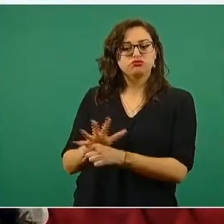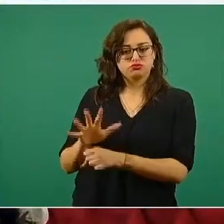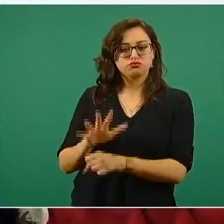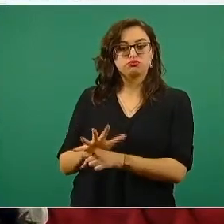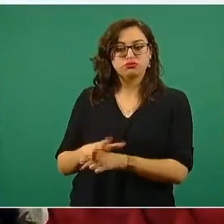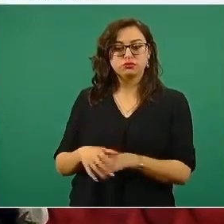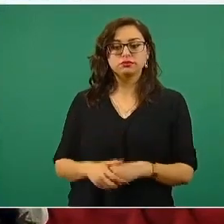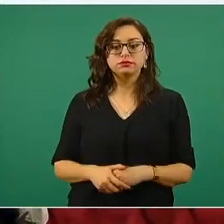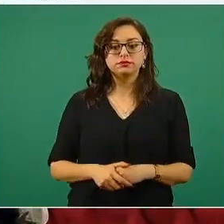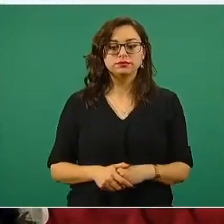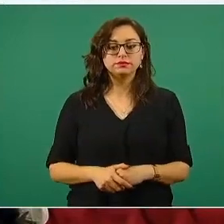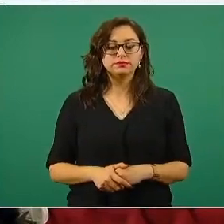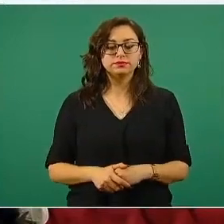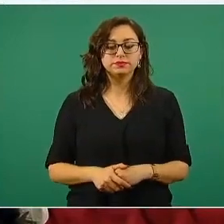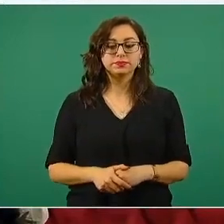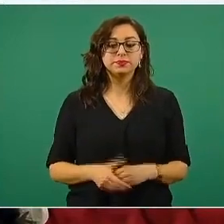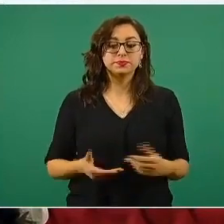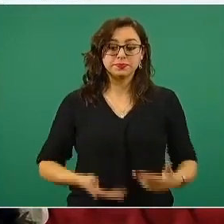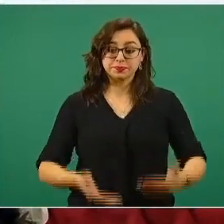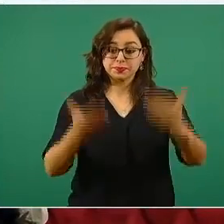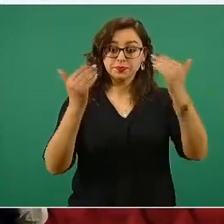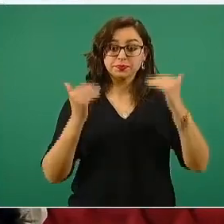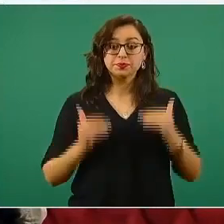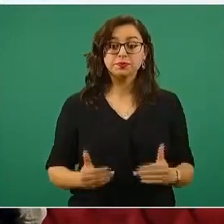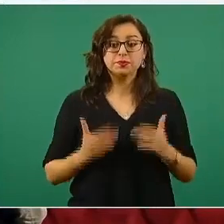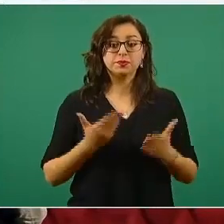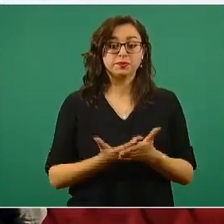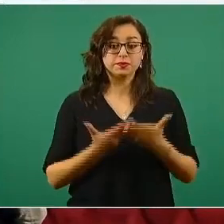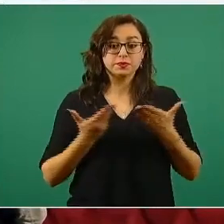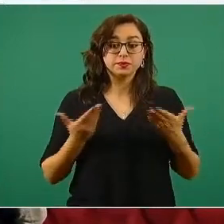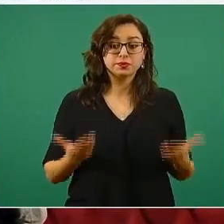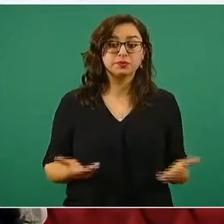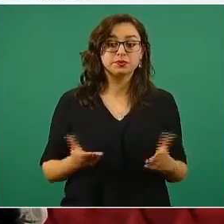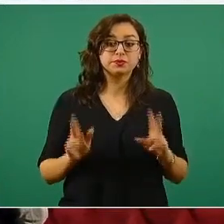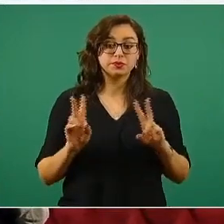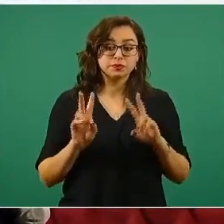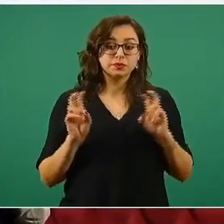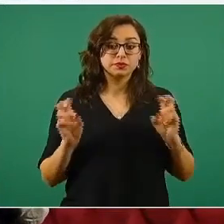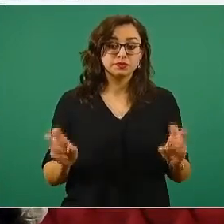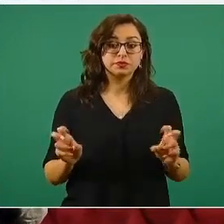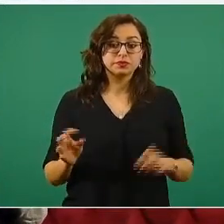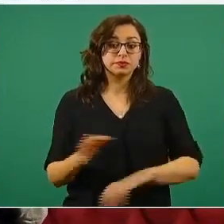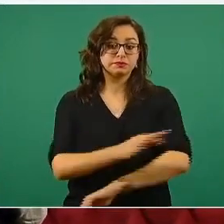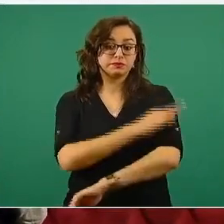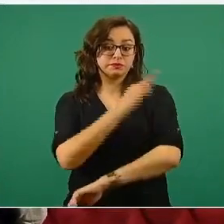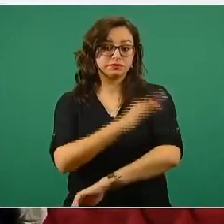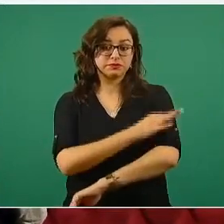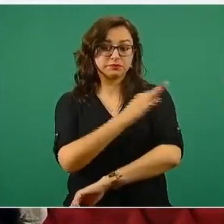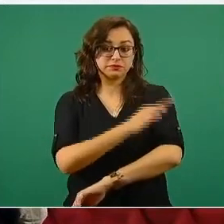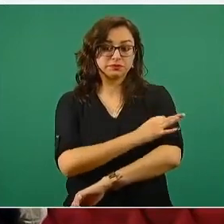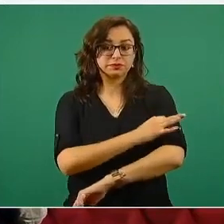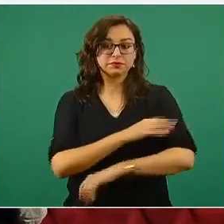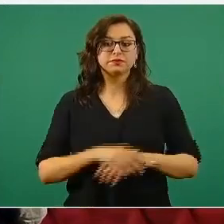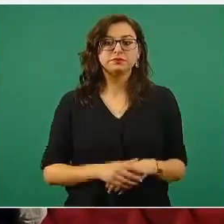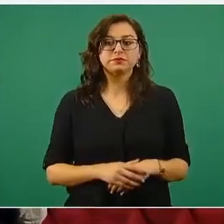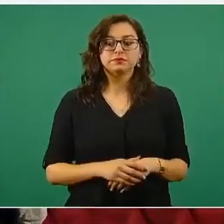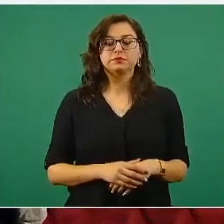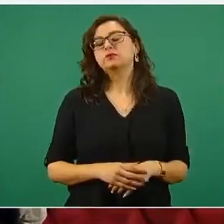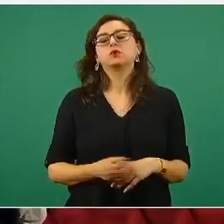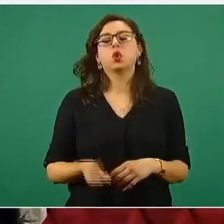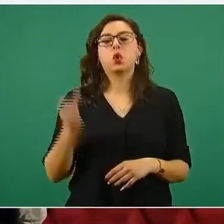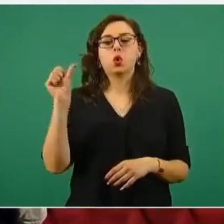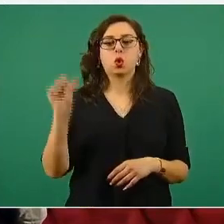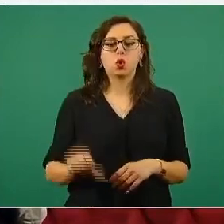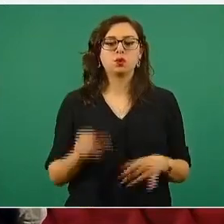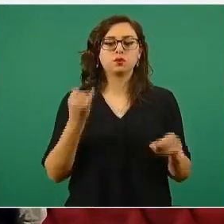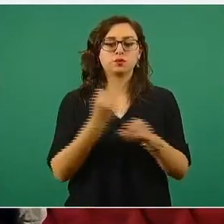complicaciones más severas. Bien, vamos a pasar ahora al componente de la vacunación y actualizar los datos para el día